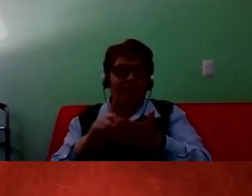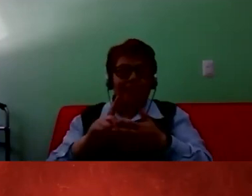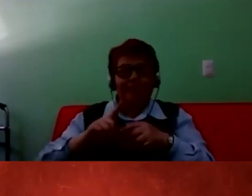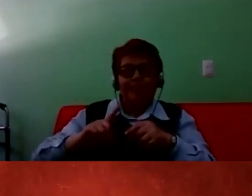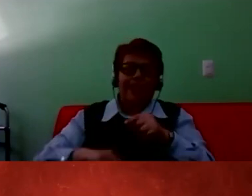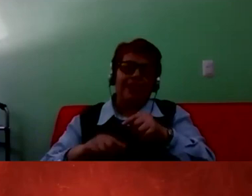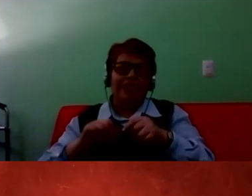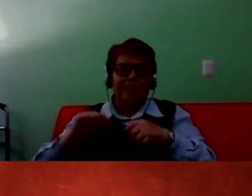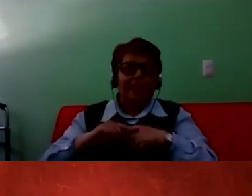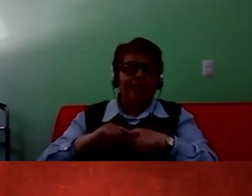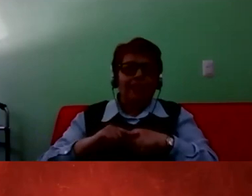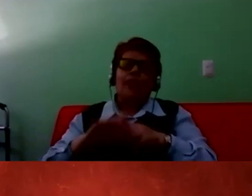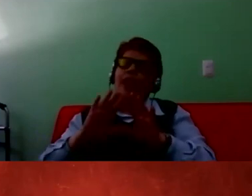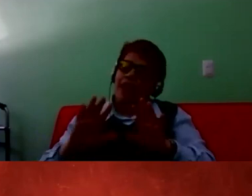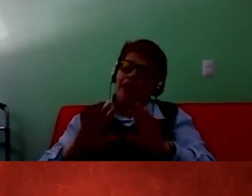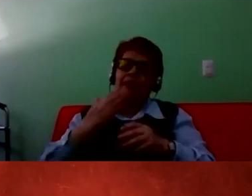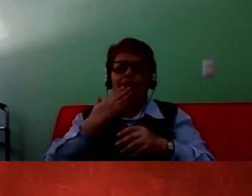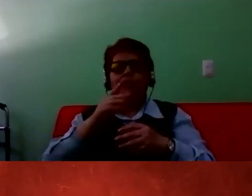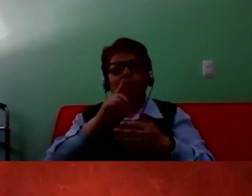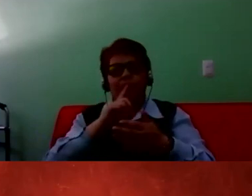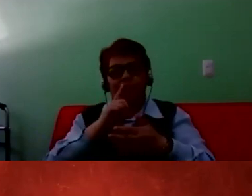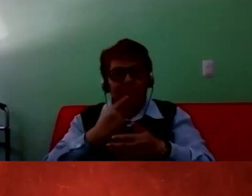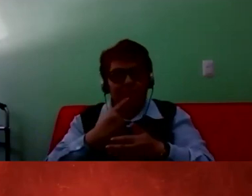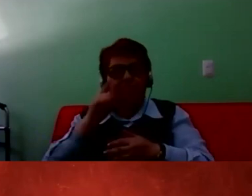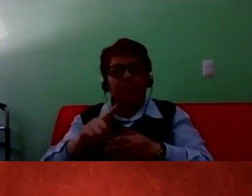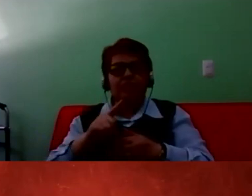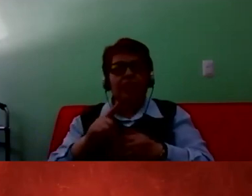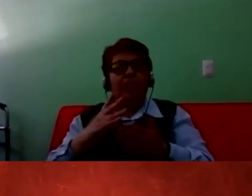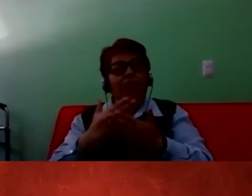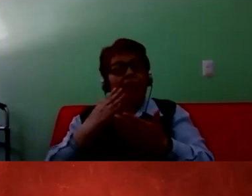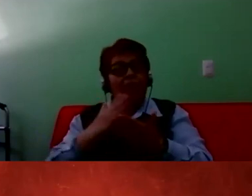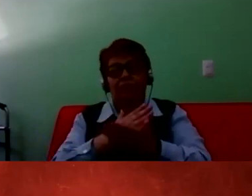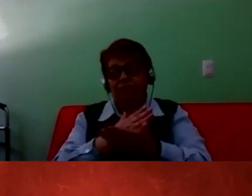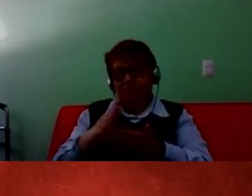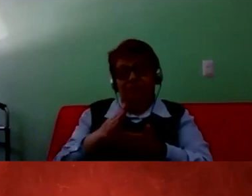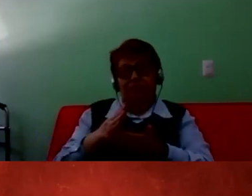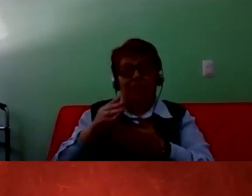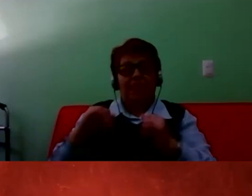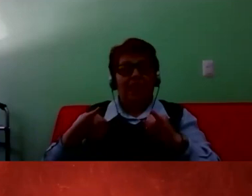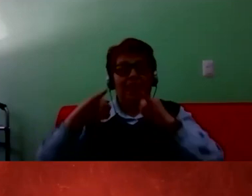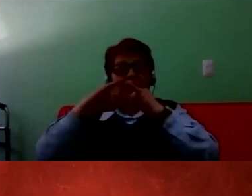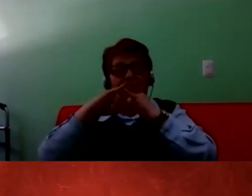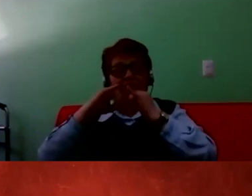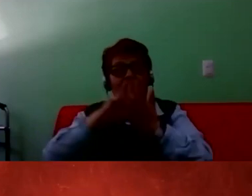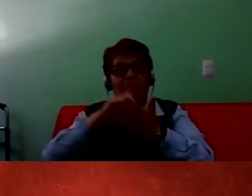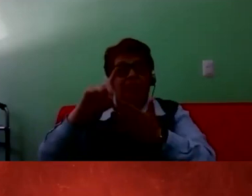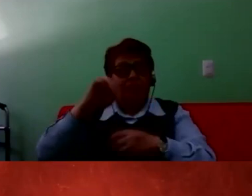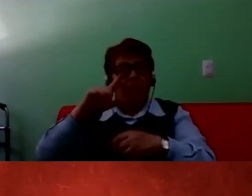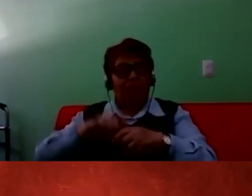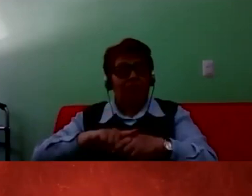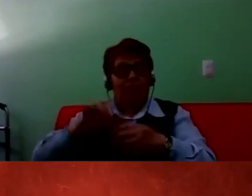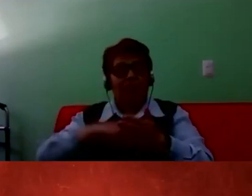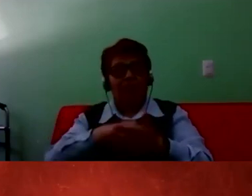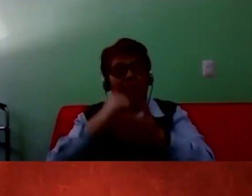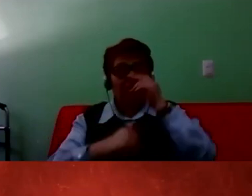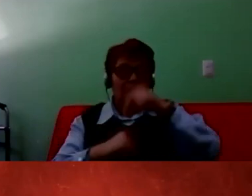Sin embargo, esto deja al margen completamente al Instituto de Derechos Culturales de la Ciudad de México,